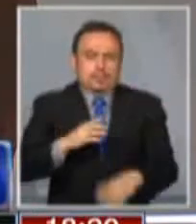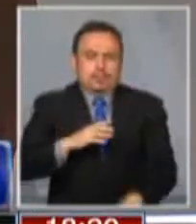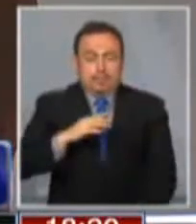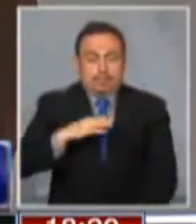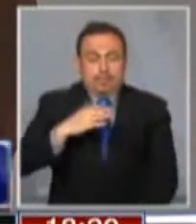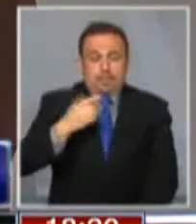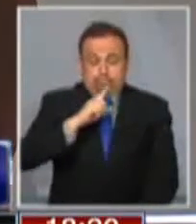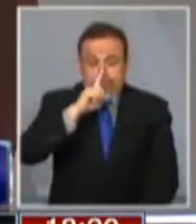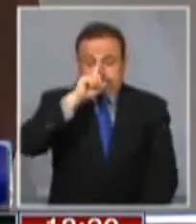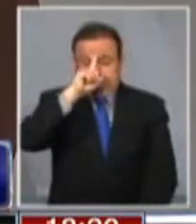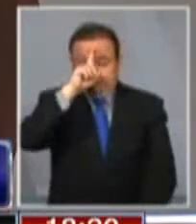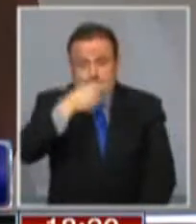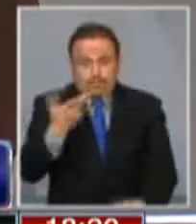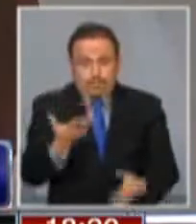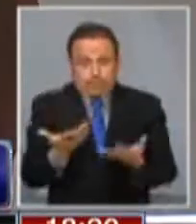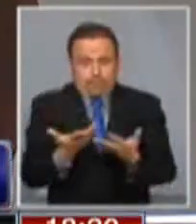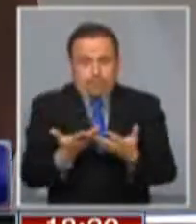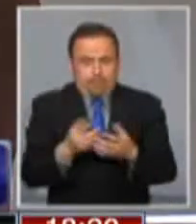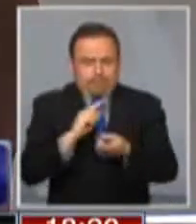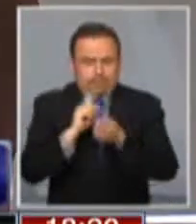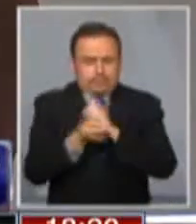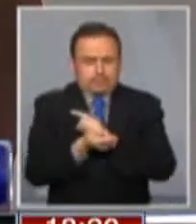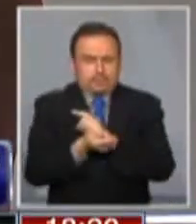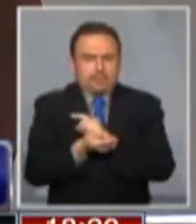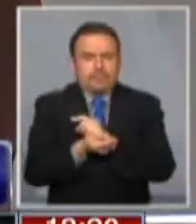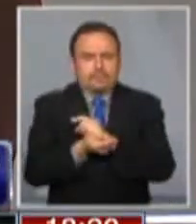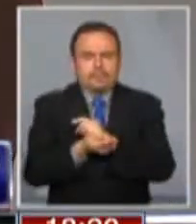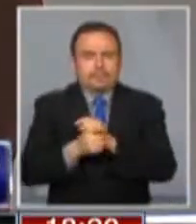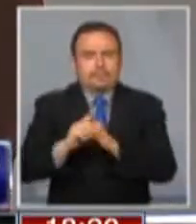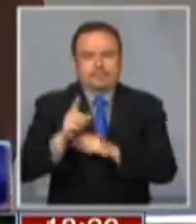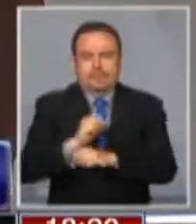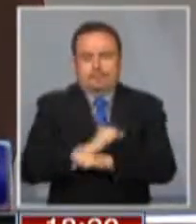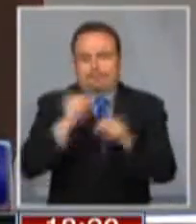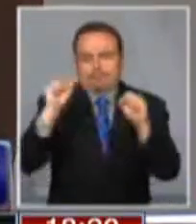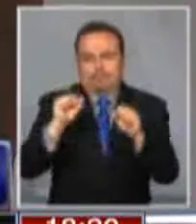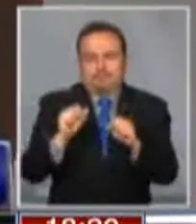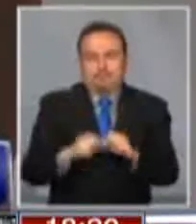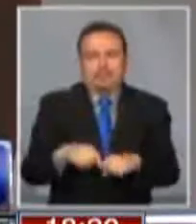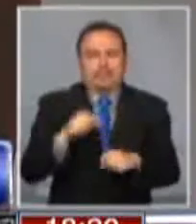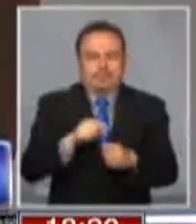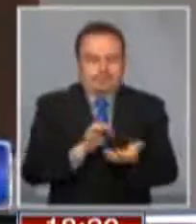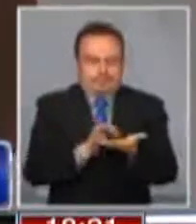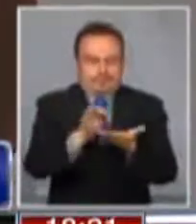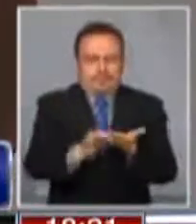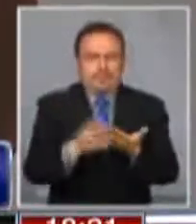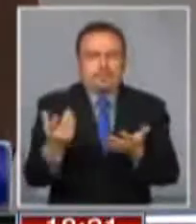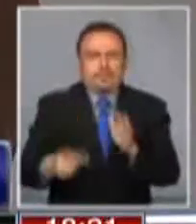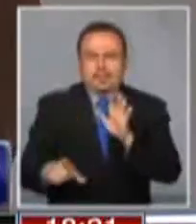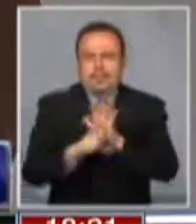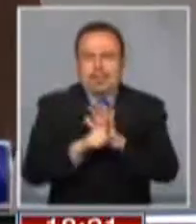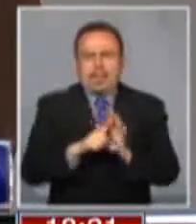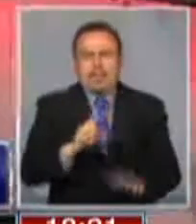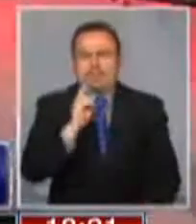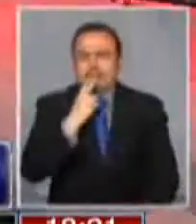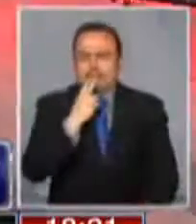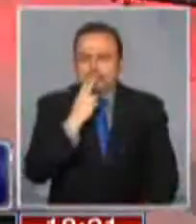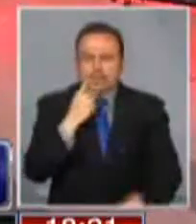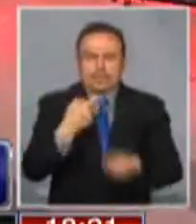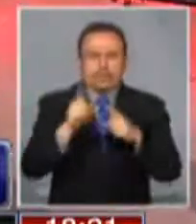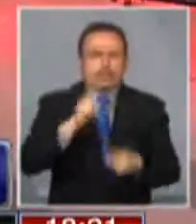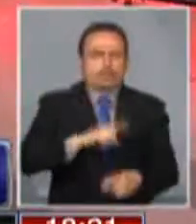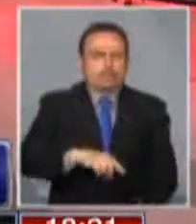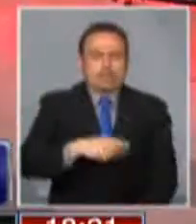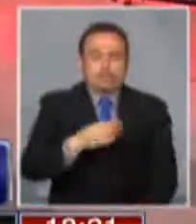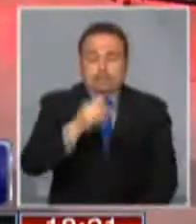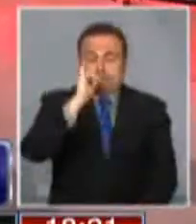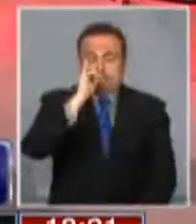cuando solamente se pone una norma en 5 barrios de una comuna. Muchos dicen la ley del tabaco, la ley de tolerancia cero,